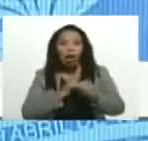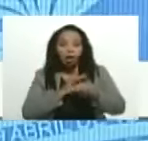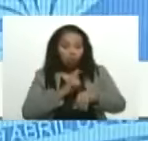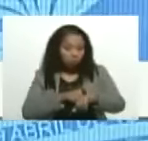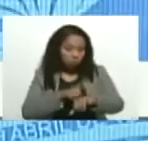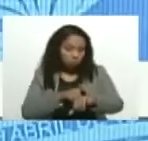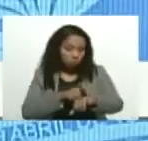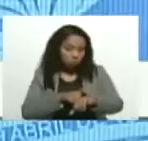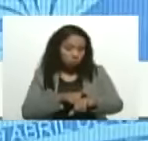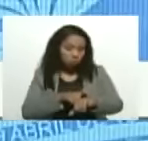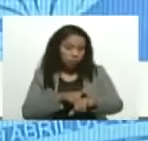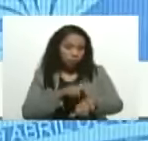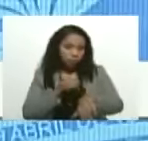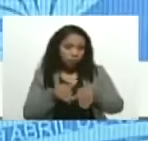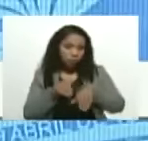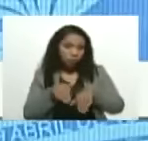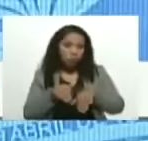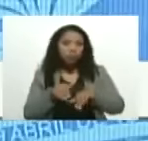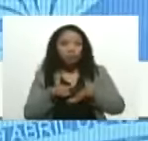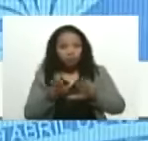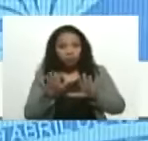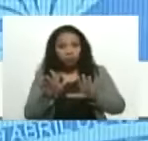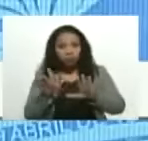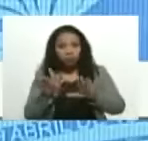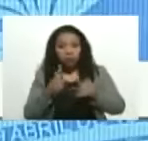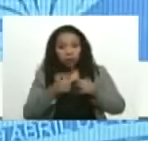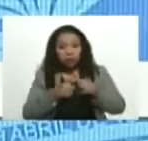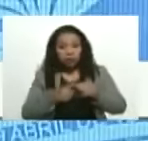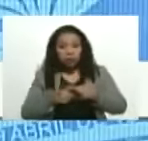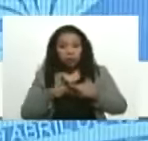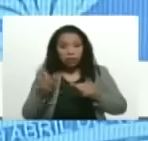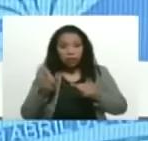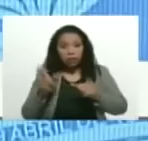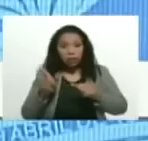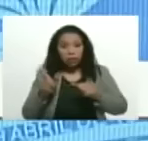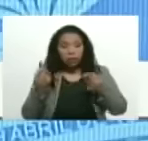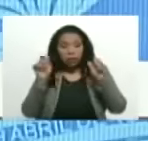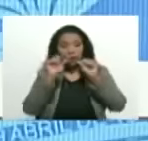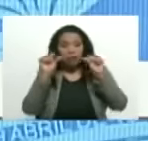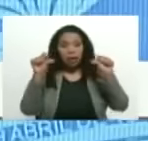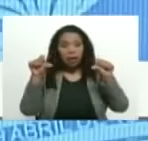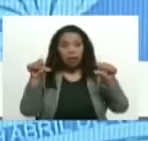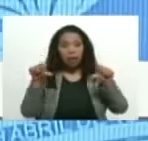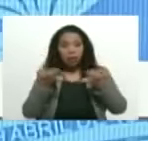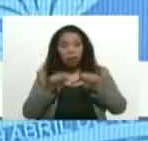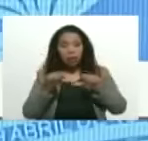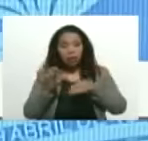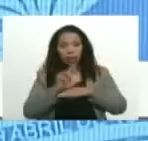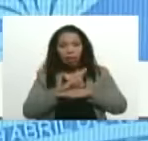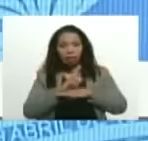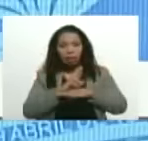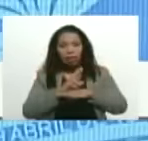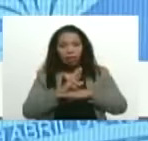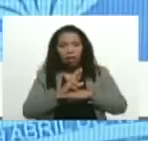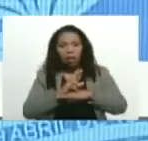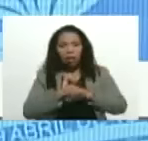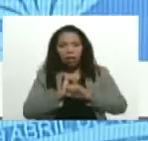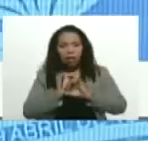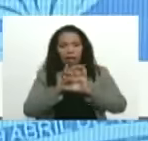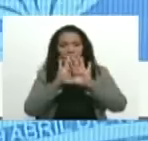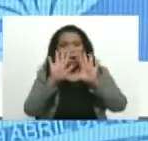de votación. Que por cierto, anótense eso allí. En un sistema tan rápido, tan